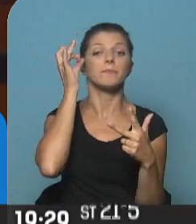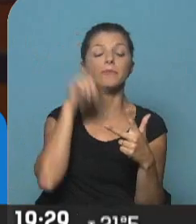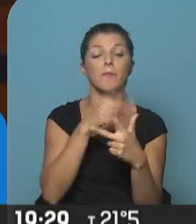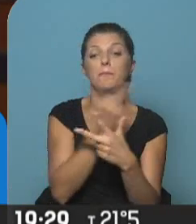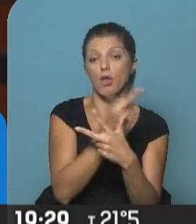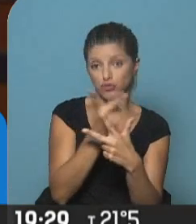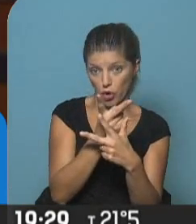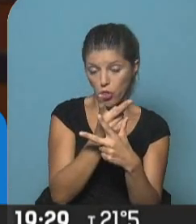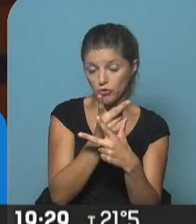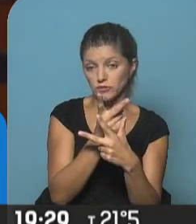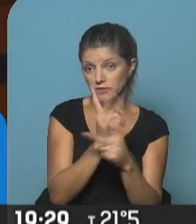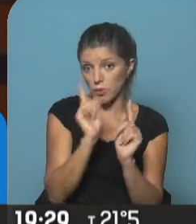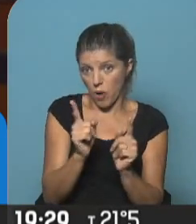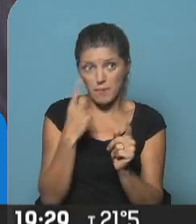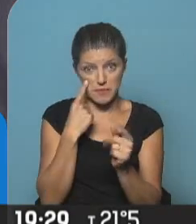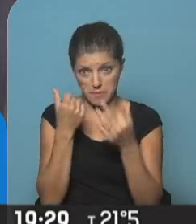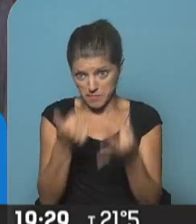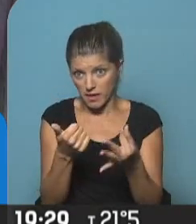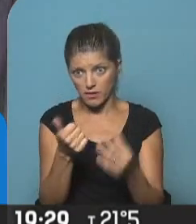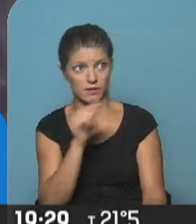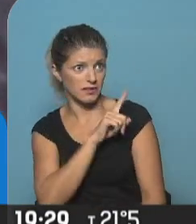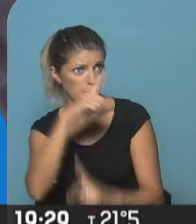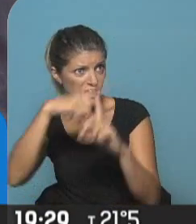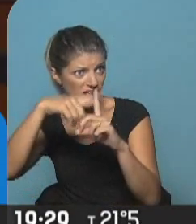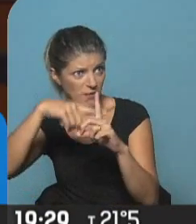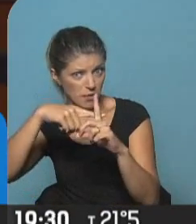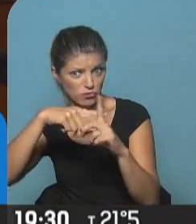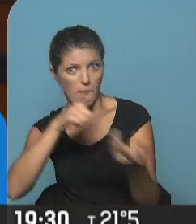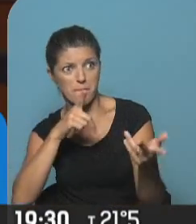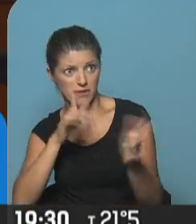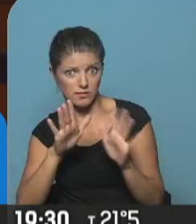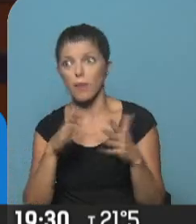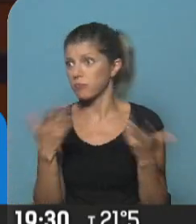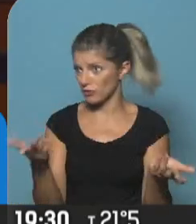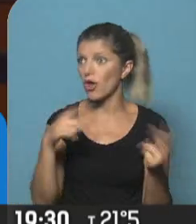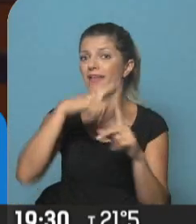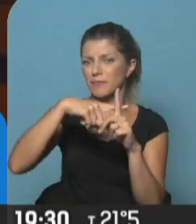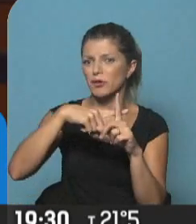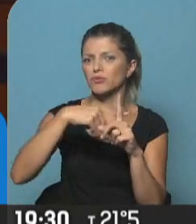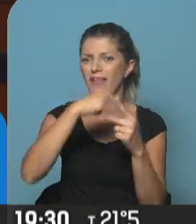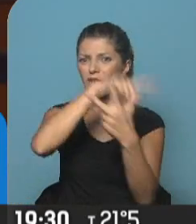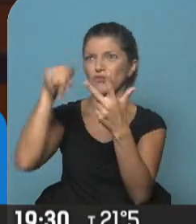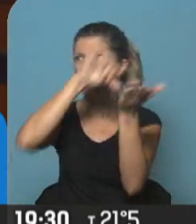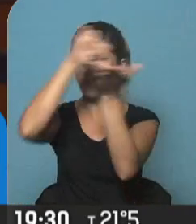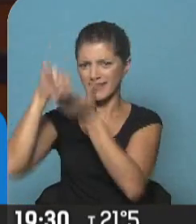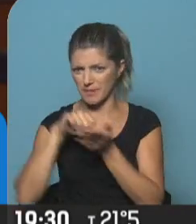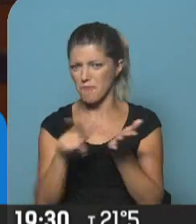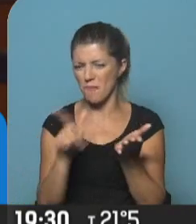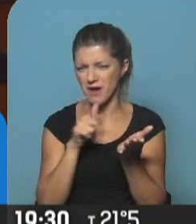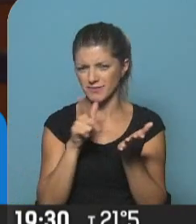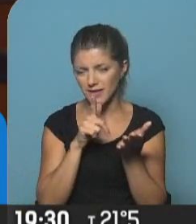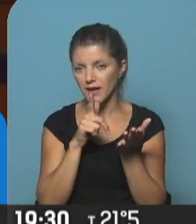se refiere al acceso a servicios públicos. Ni que las temperaturas varíen demasiado. Ni que las temperaturas sean muy distintas. Y sí, todavía